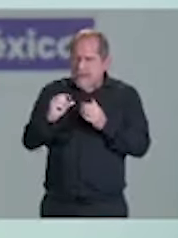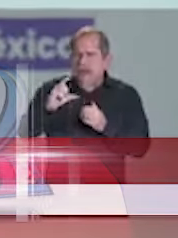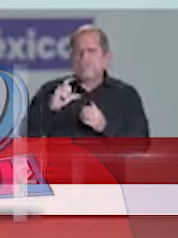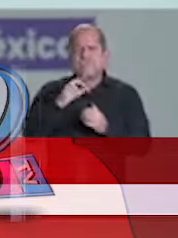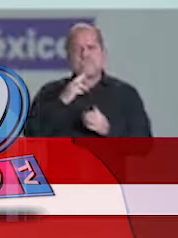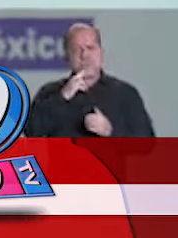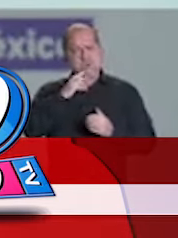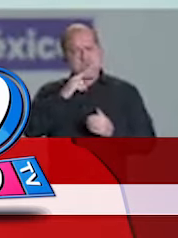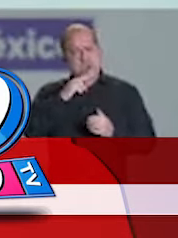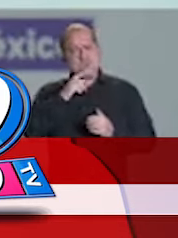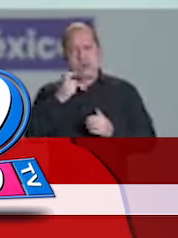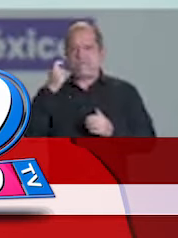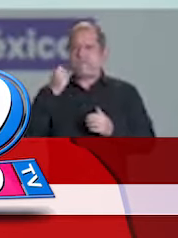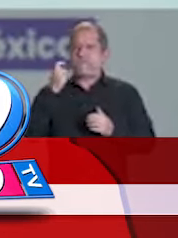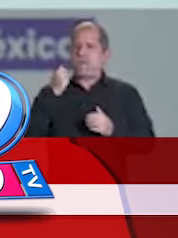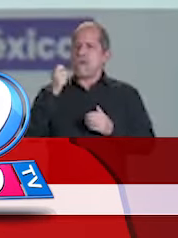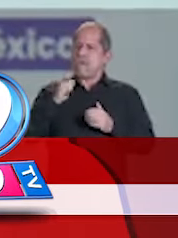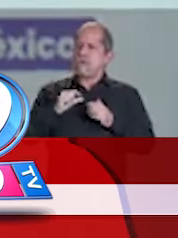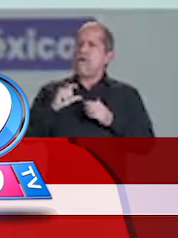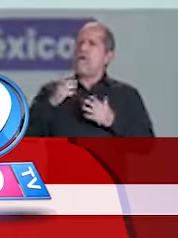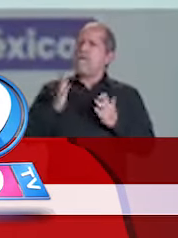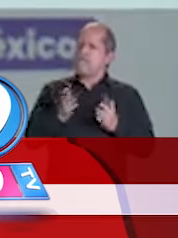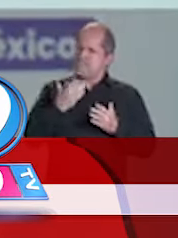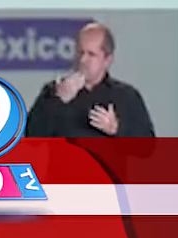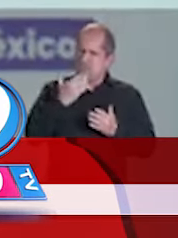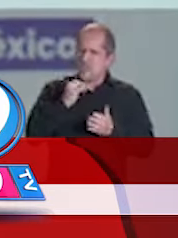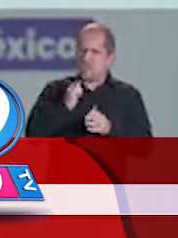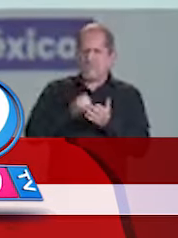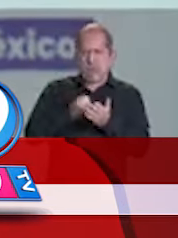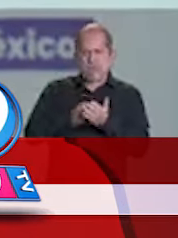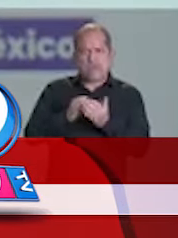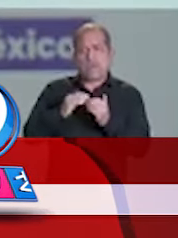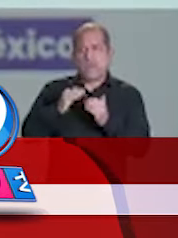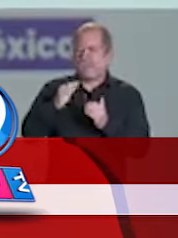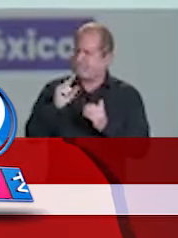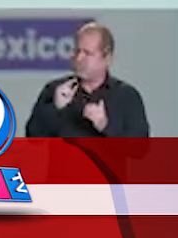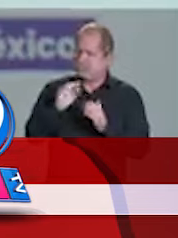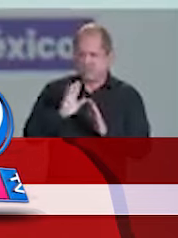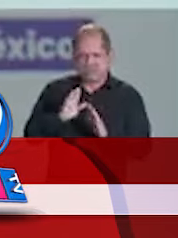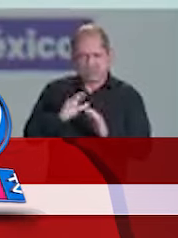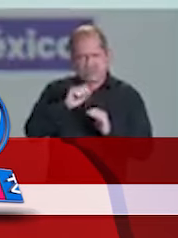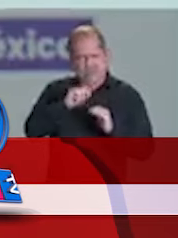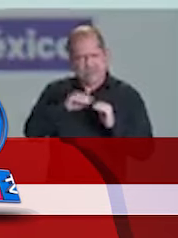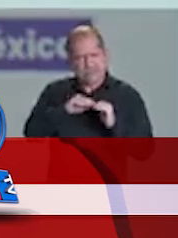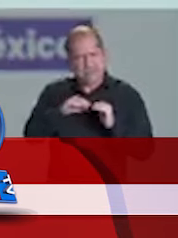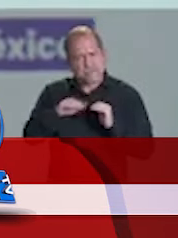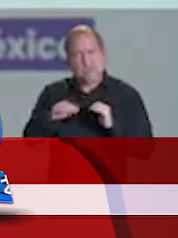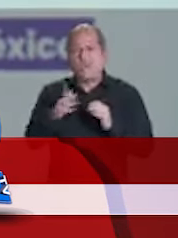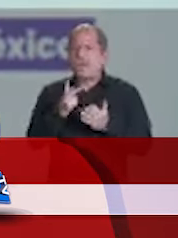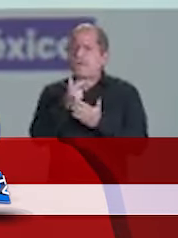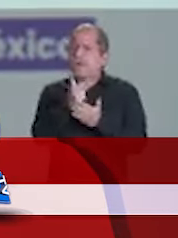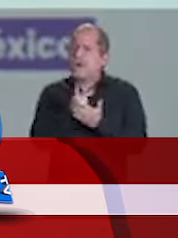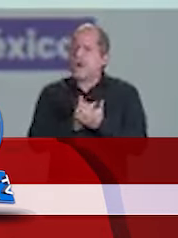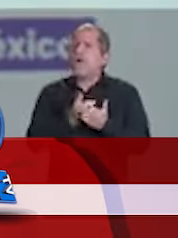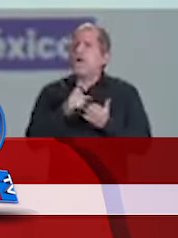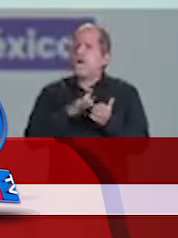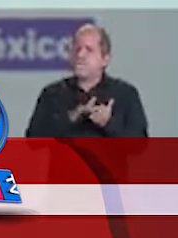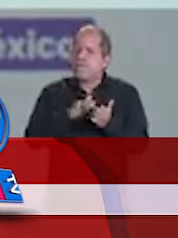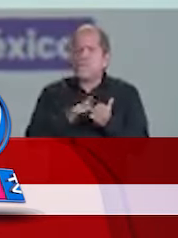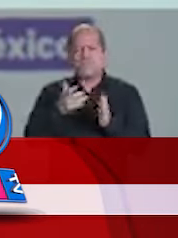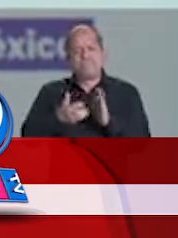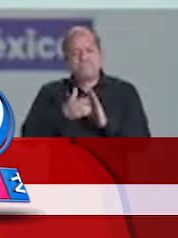los impuestos. Ha habido programas para el bienestar y obras estratégicas para el desarrollo nacional.